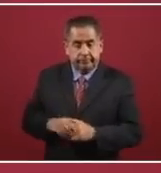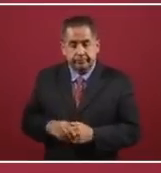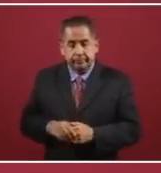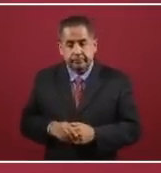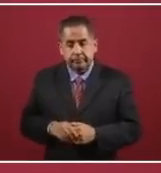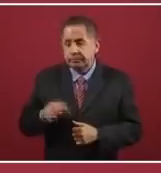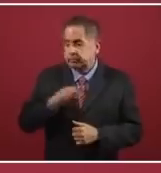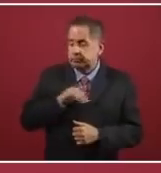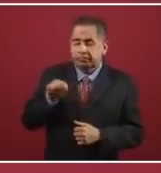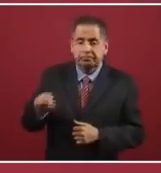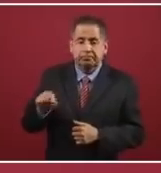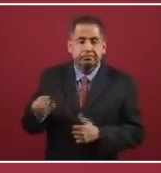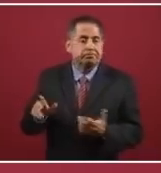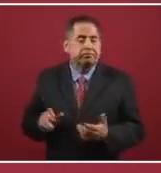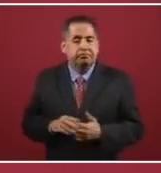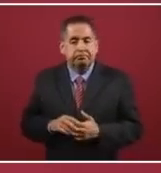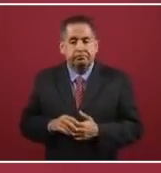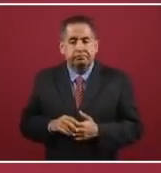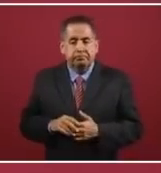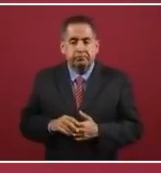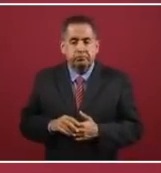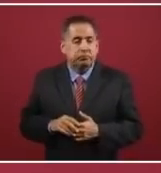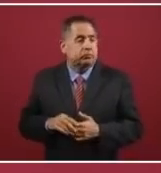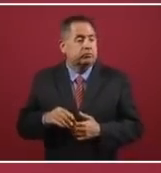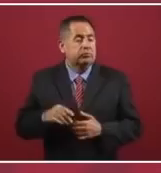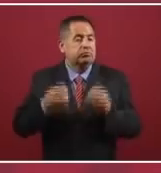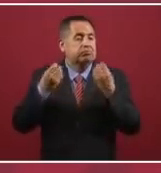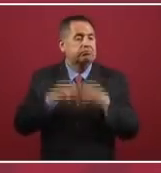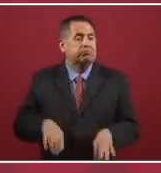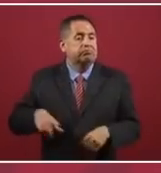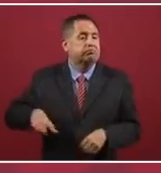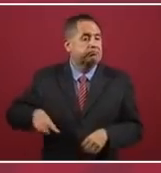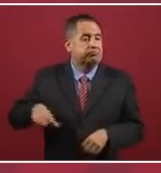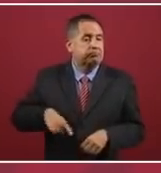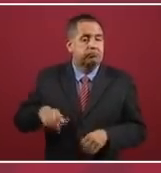puede acabar con un gobierno.